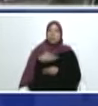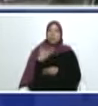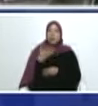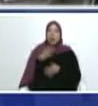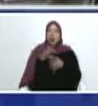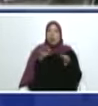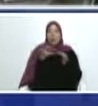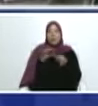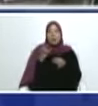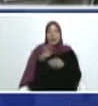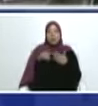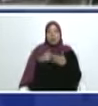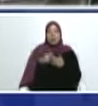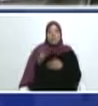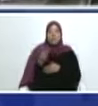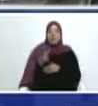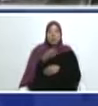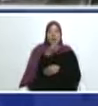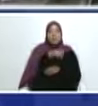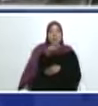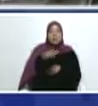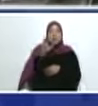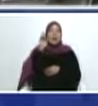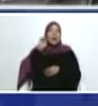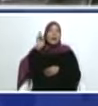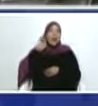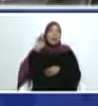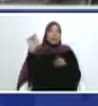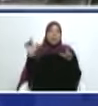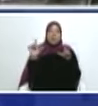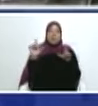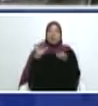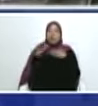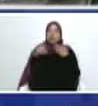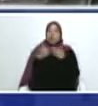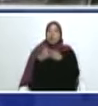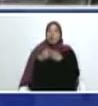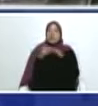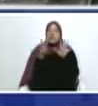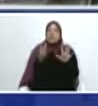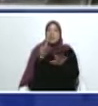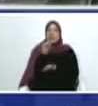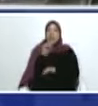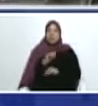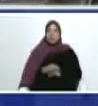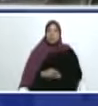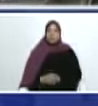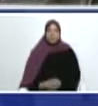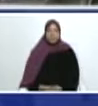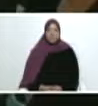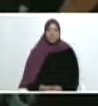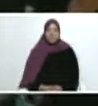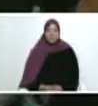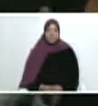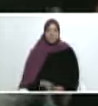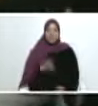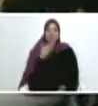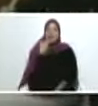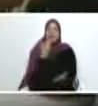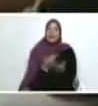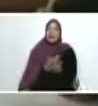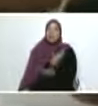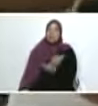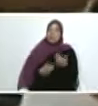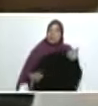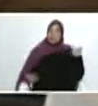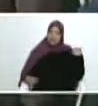a Venezuela en cadena nacional de radio y televisión sobre la jornada de las 7T? Adelante. Muchas gracias,